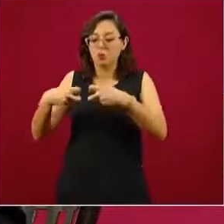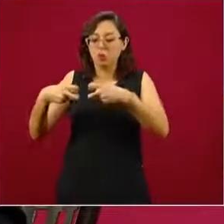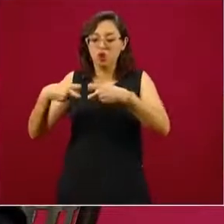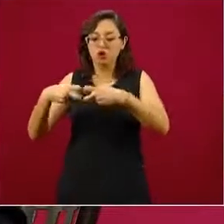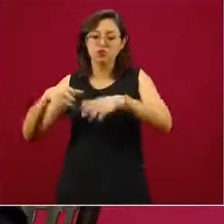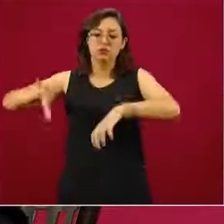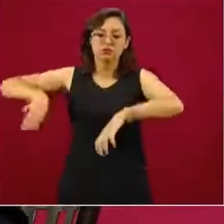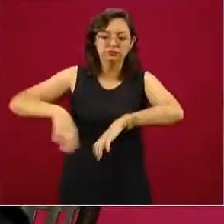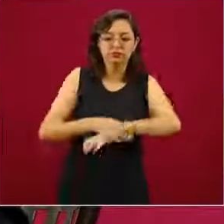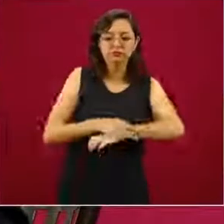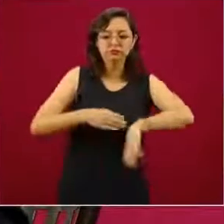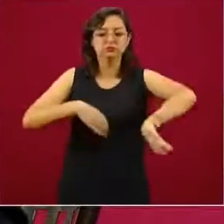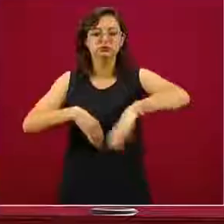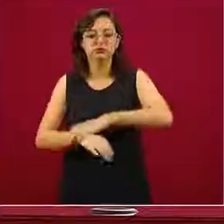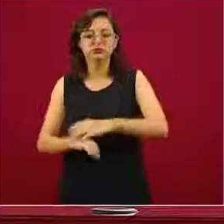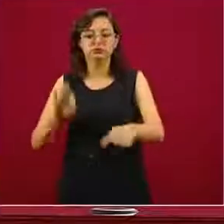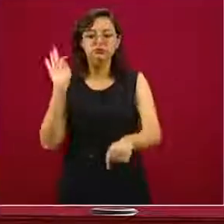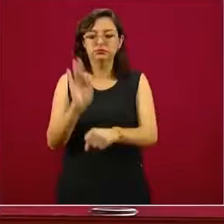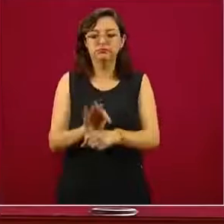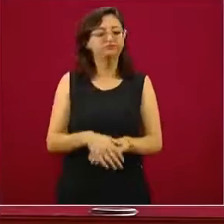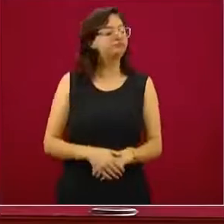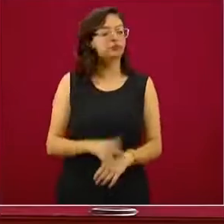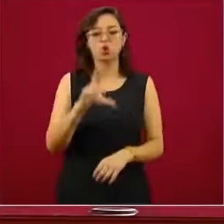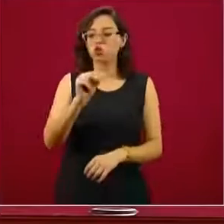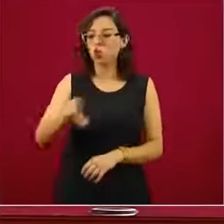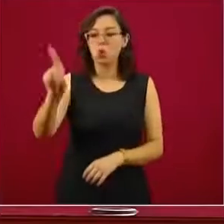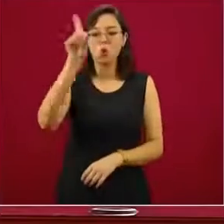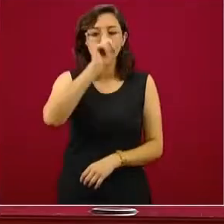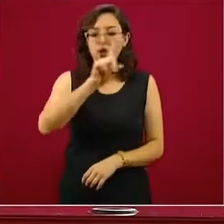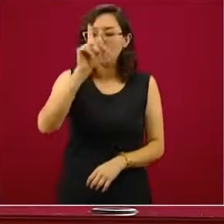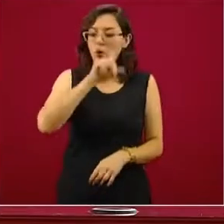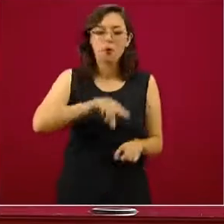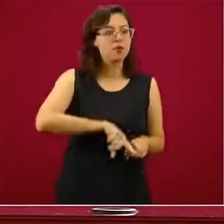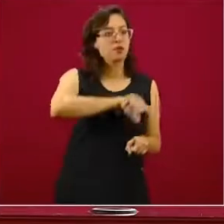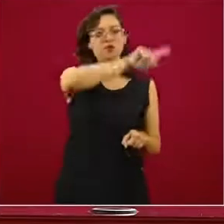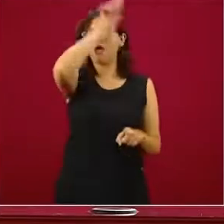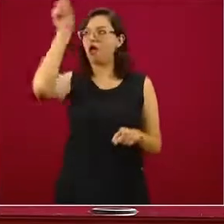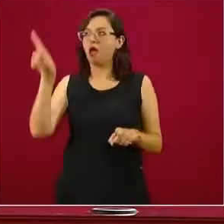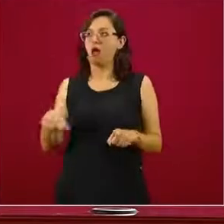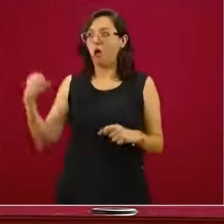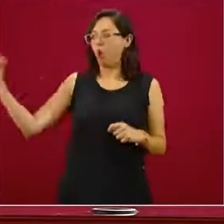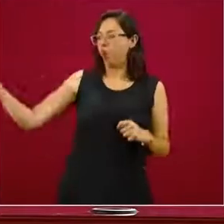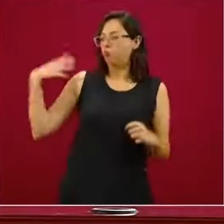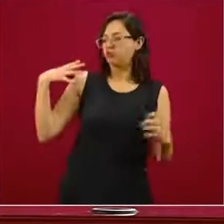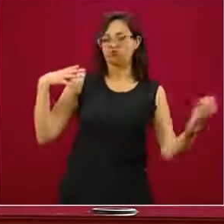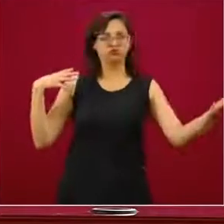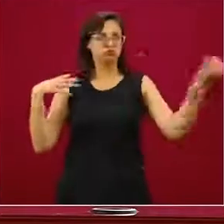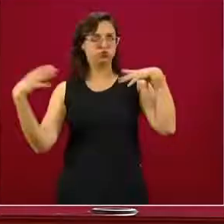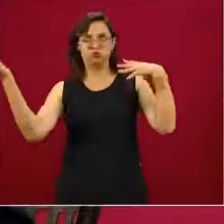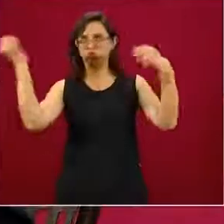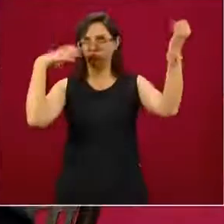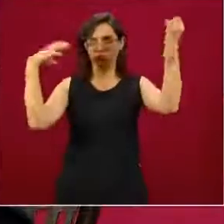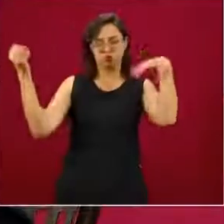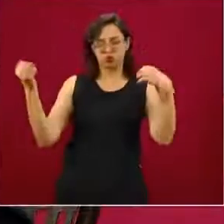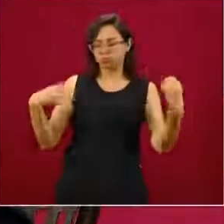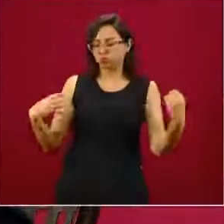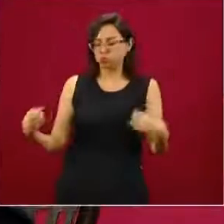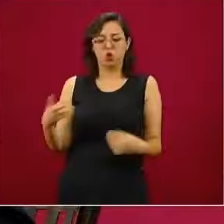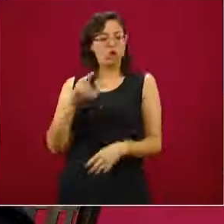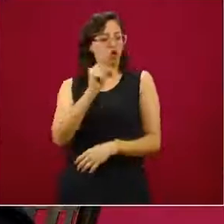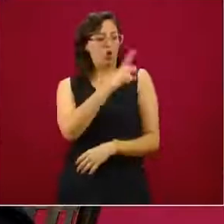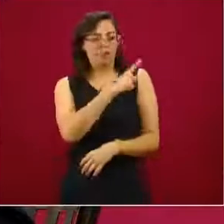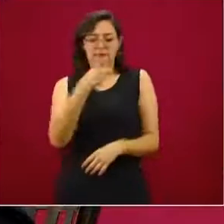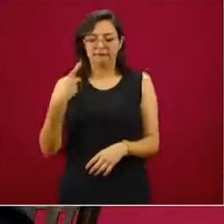específicamente le decimos allá a las empresas, no se recomienda el uso de arcos desinfectantes. Después las otras preguntas tienen que ver con los mismos tapetes, si